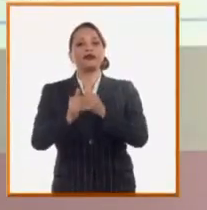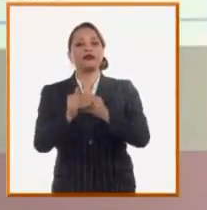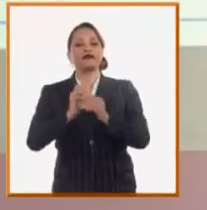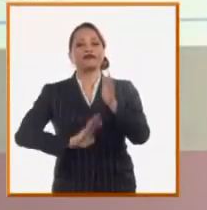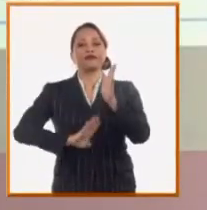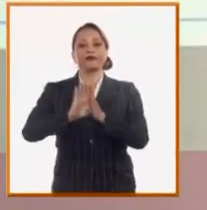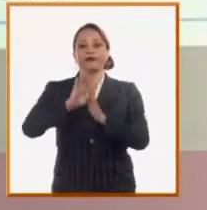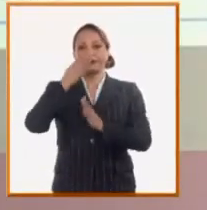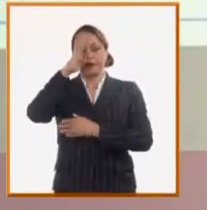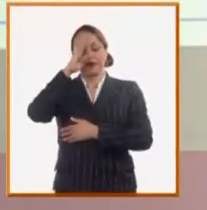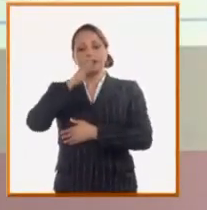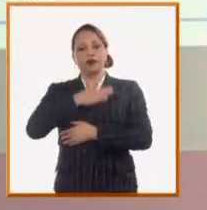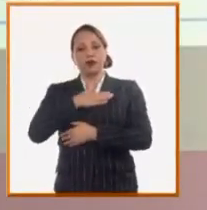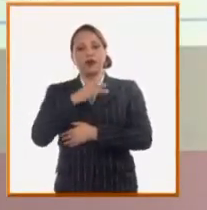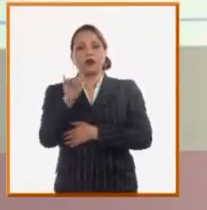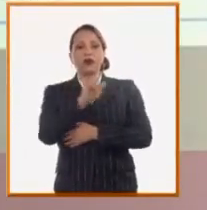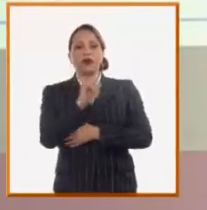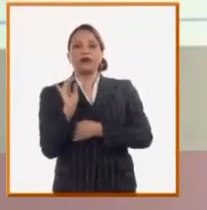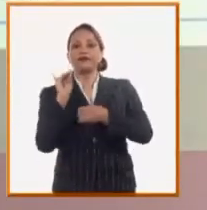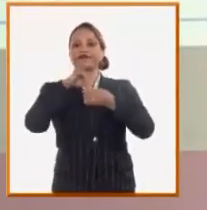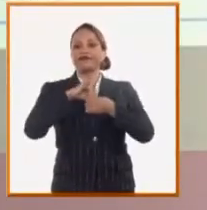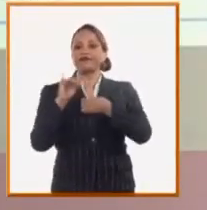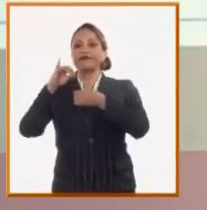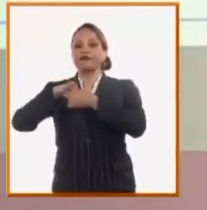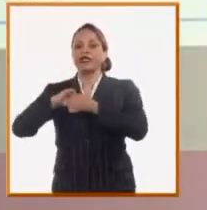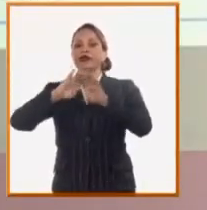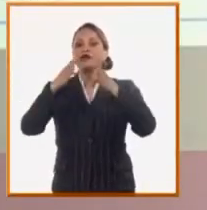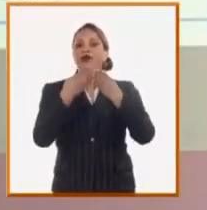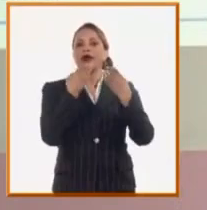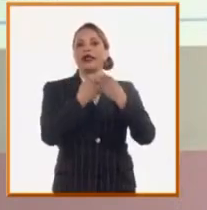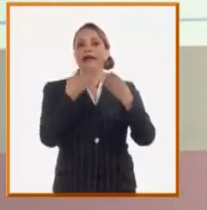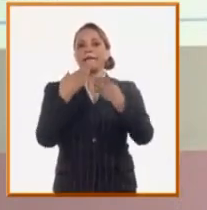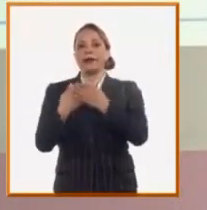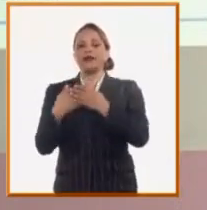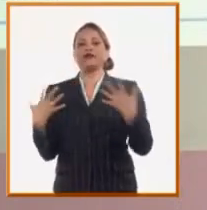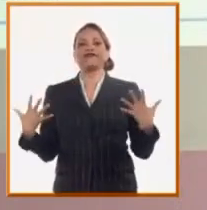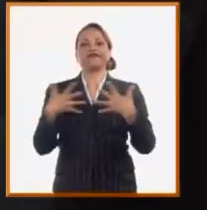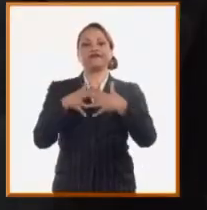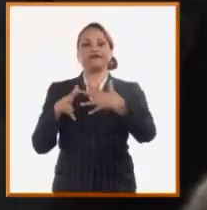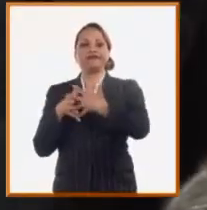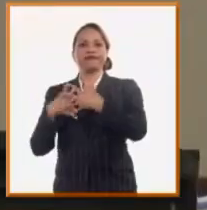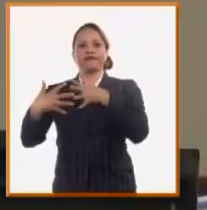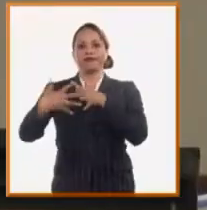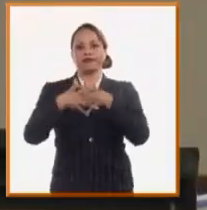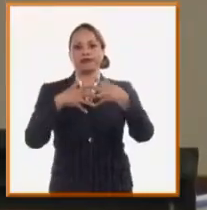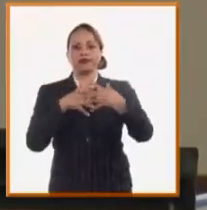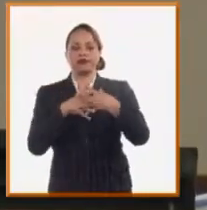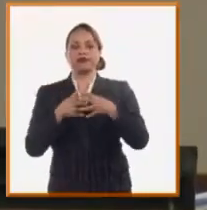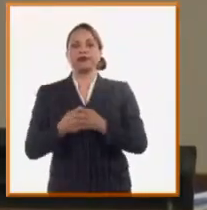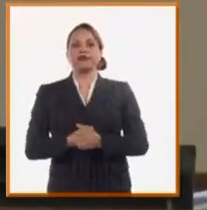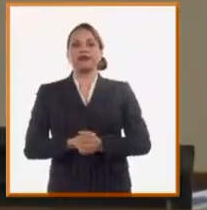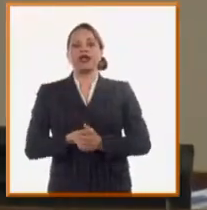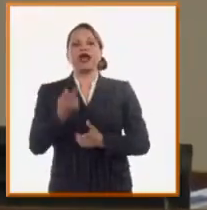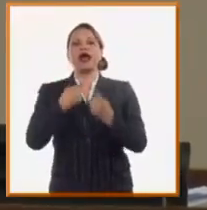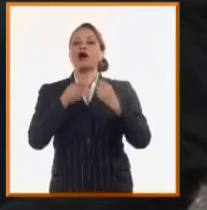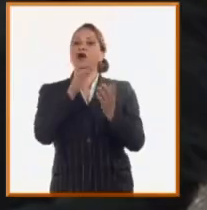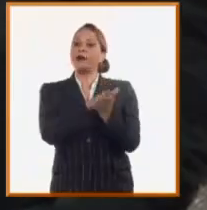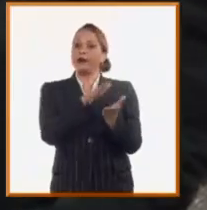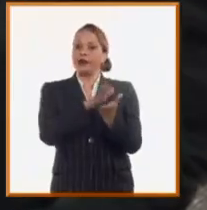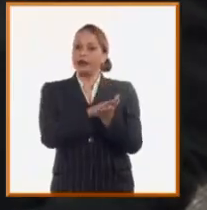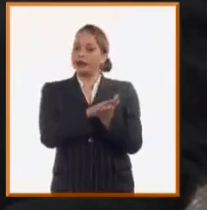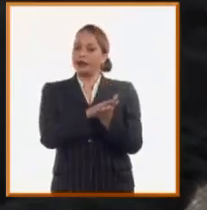del país y la integración entre todos los actores económicos. Asignatura pendiente, pero no puede seguir pendiente. Y